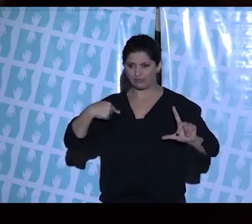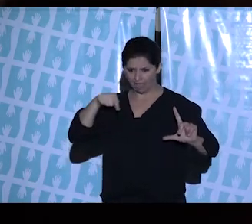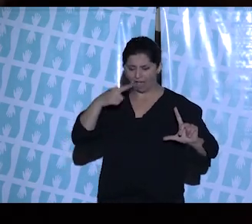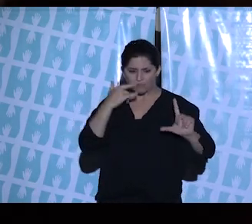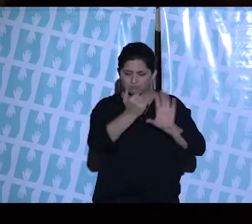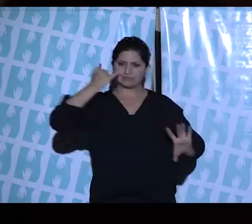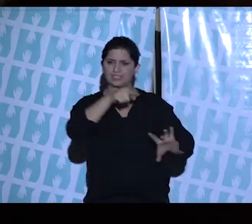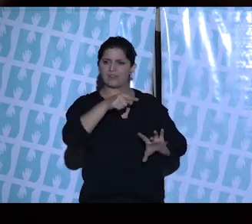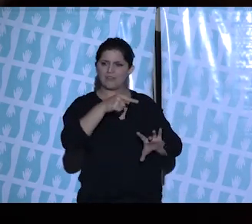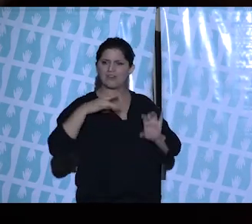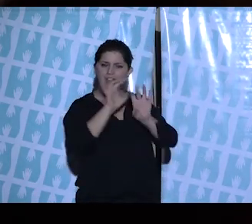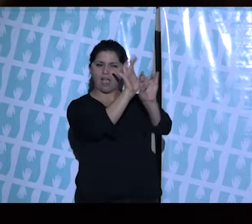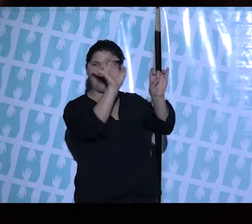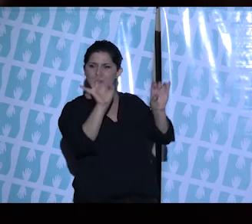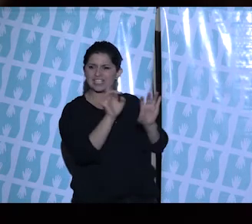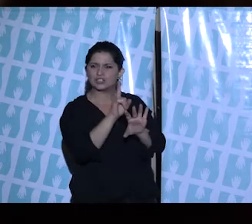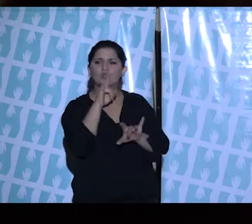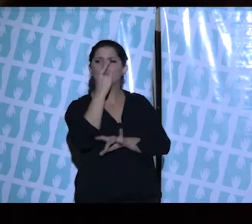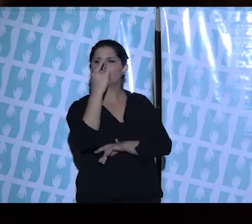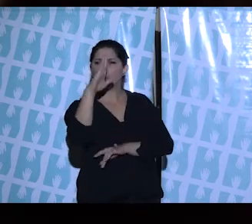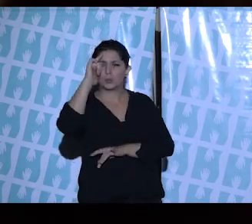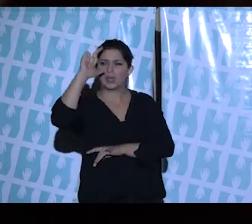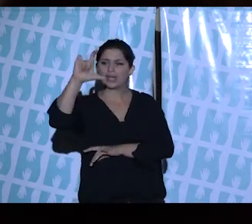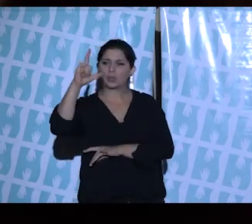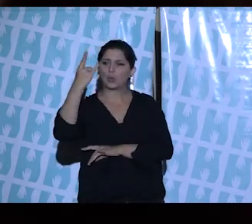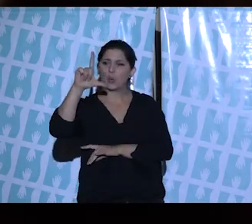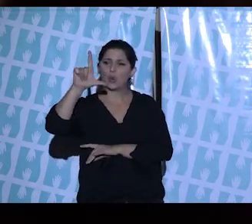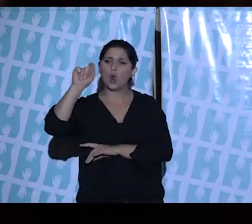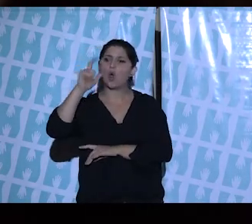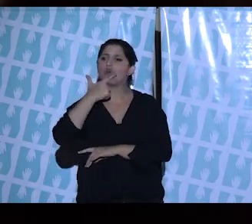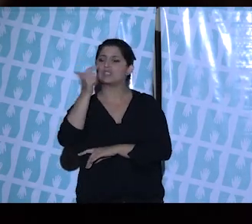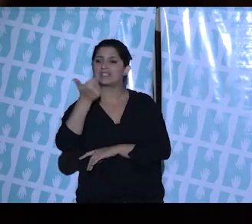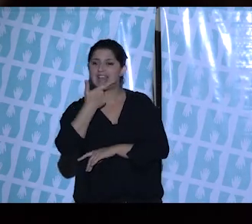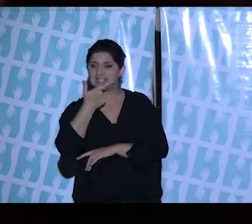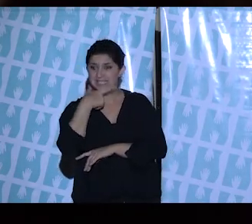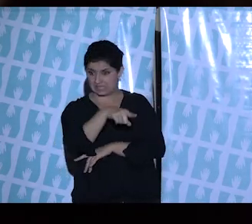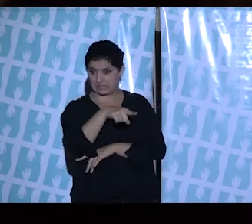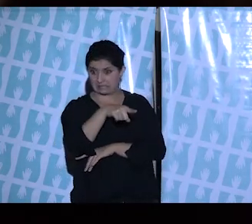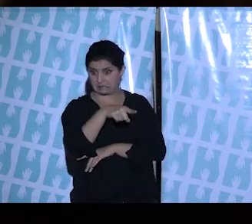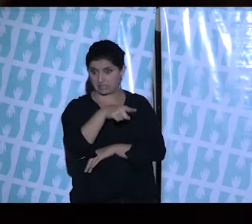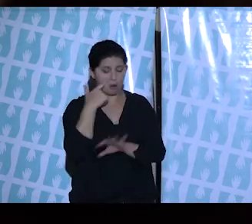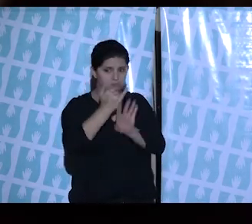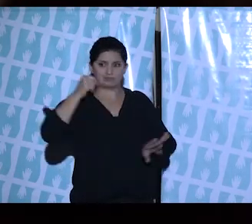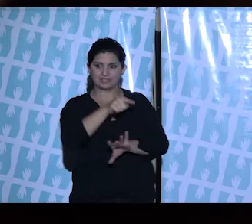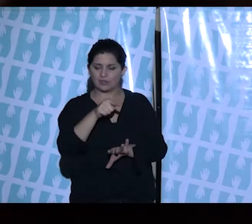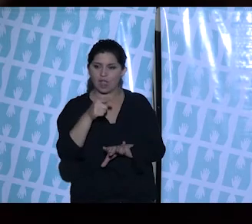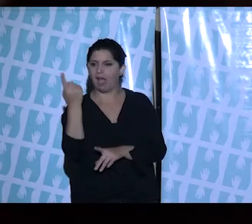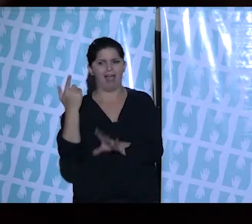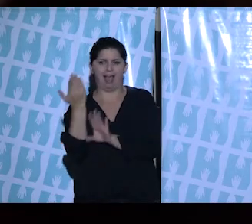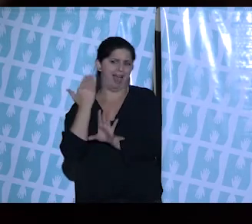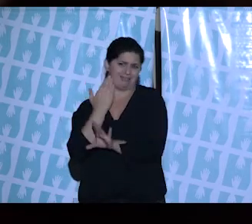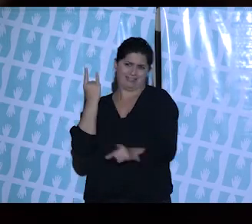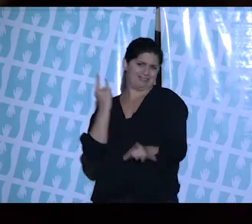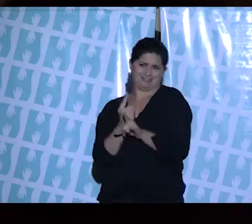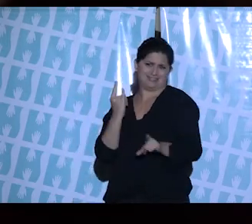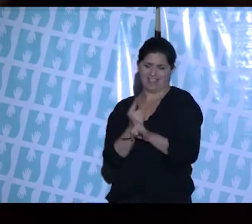una primoinfección tuberculosa. Eso se hacía masivamente. Todo chico que entraba a la secundaria se le hacía una